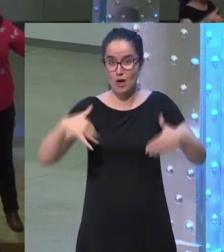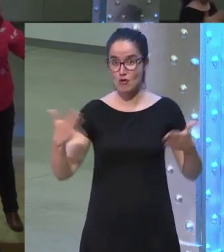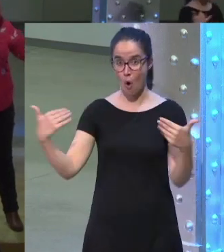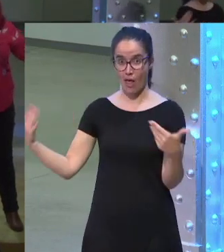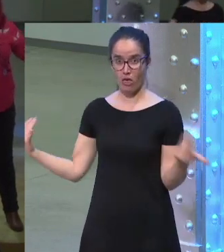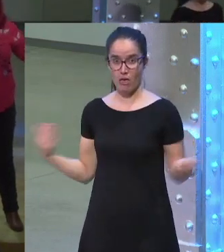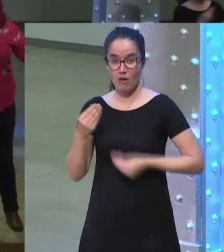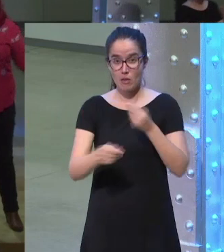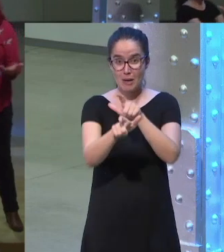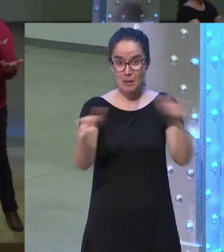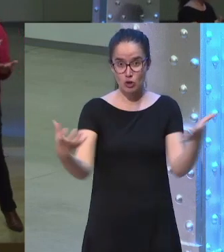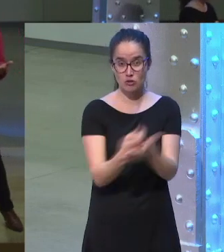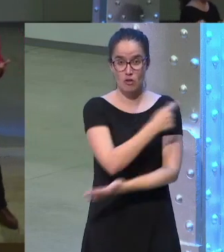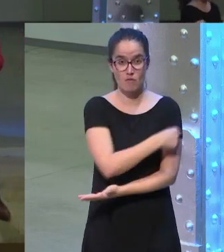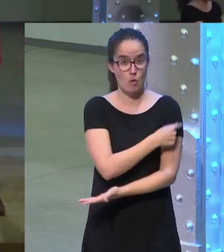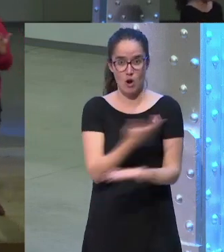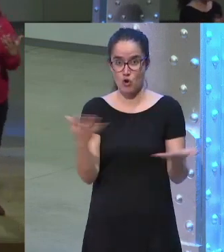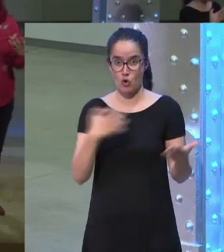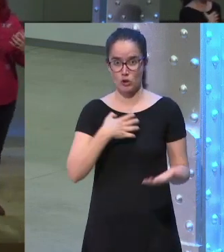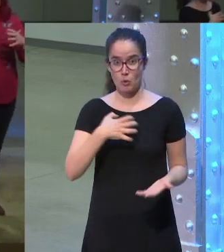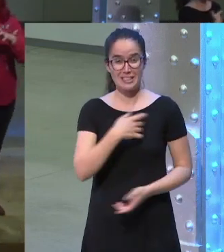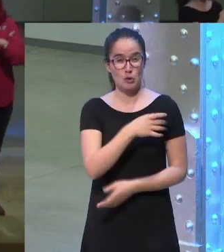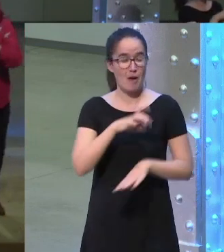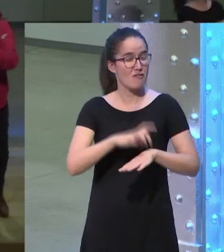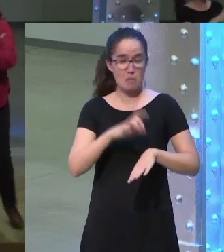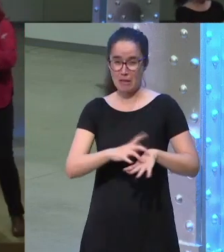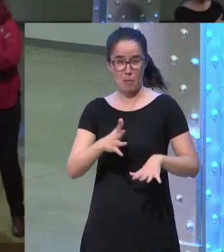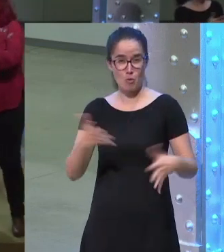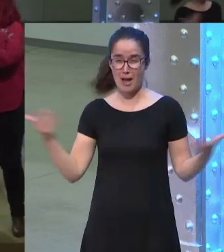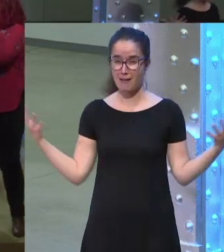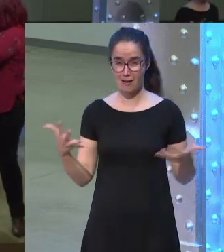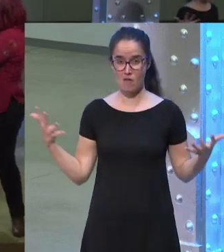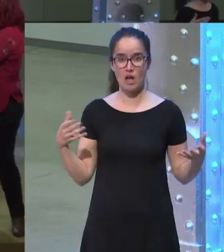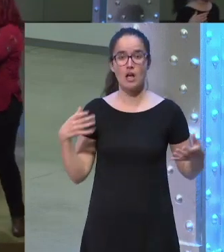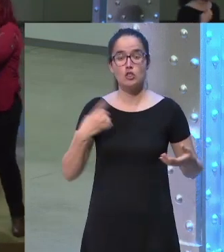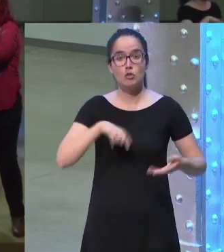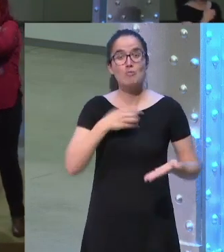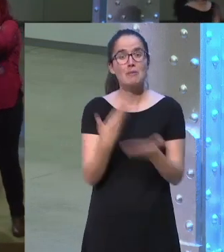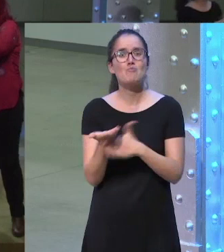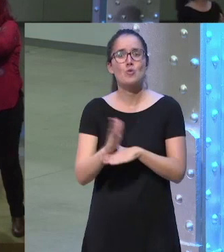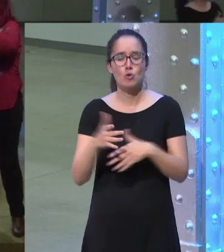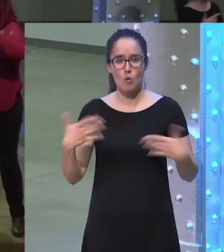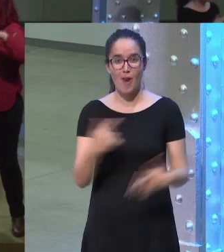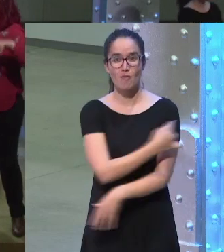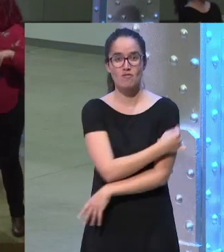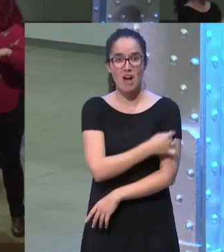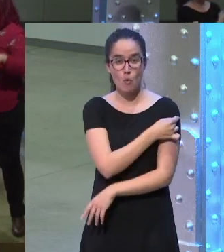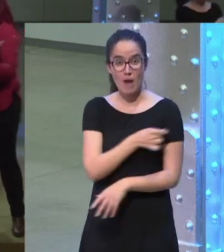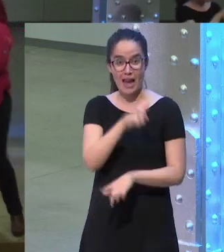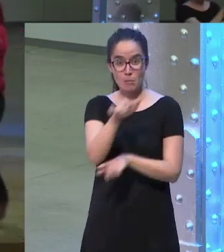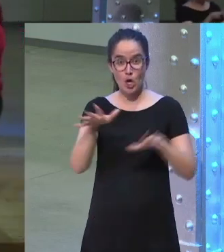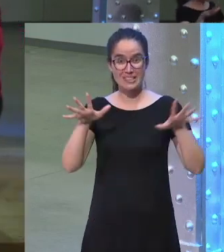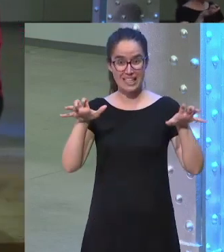a la población completa. No da tiempo si fuera una enfermedad malísima. Entonces lo que se propone también en estos modelos es vacuna a los